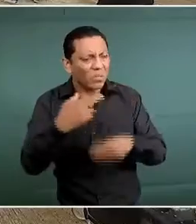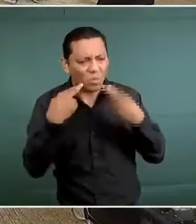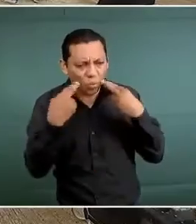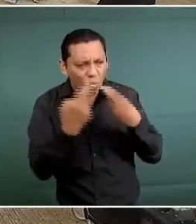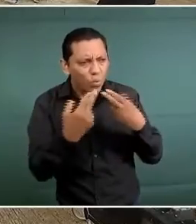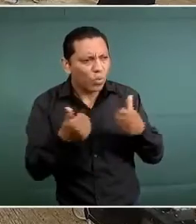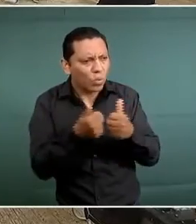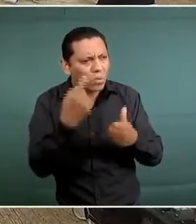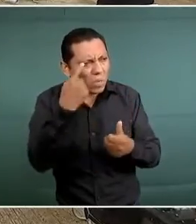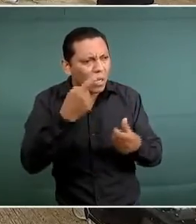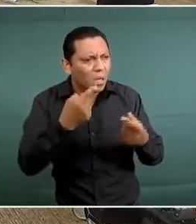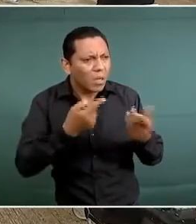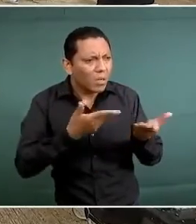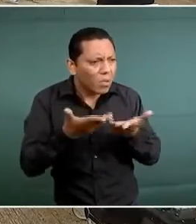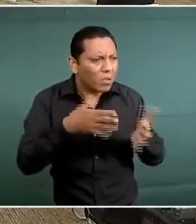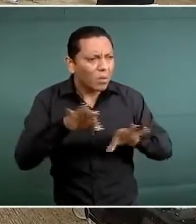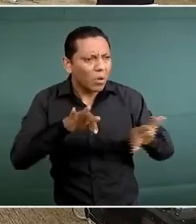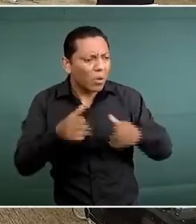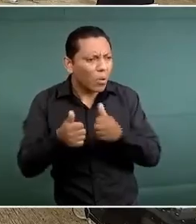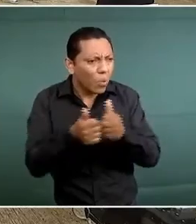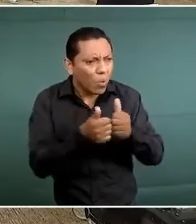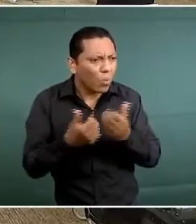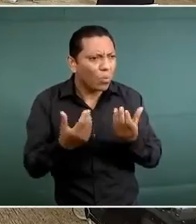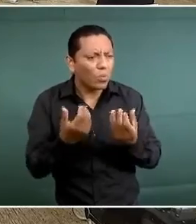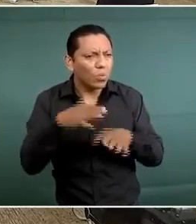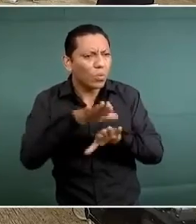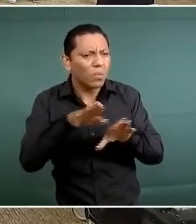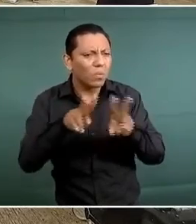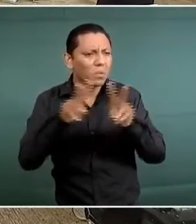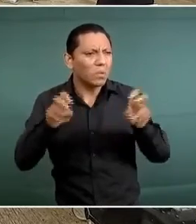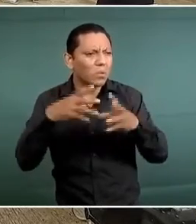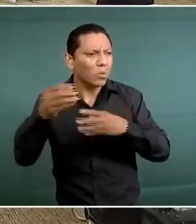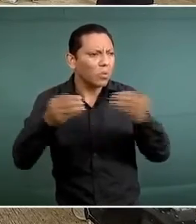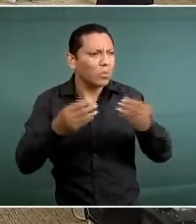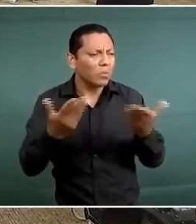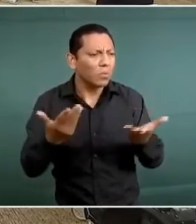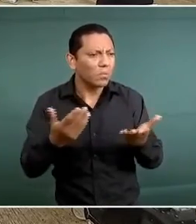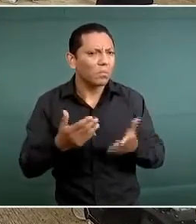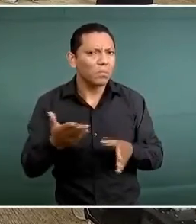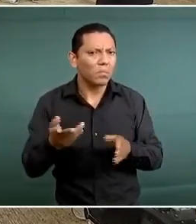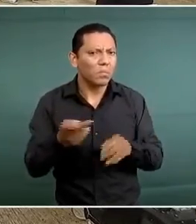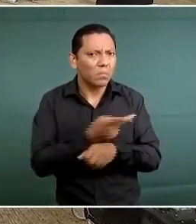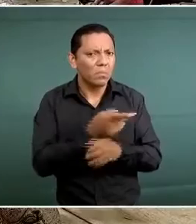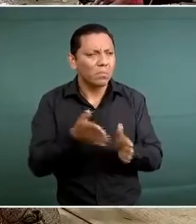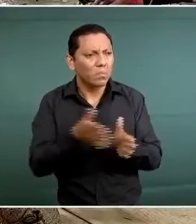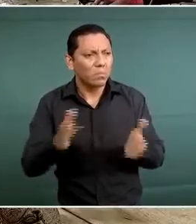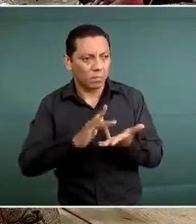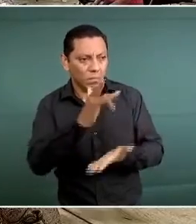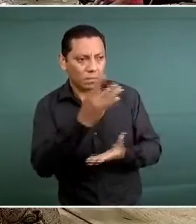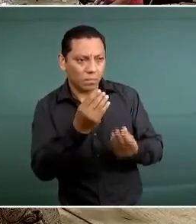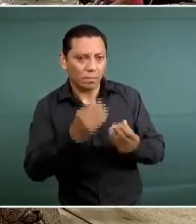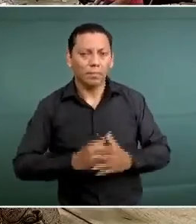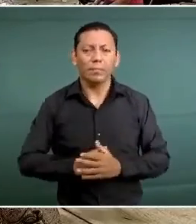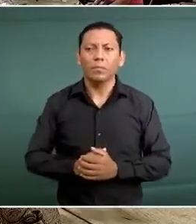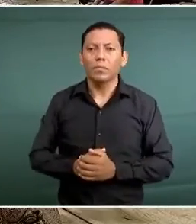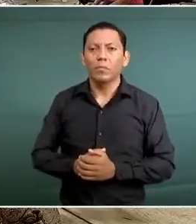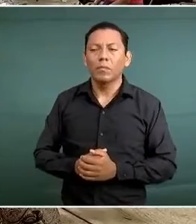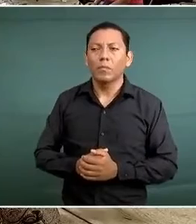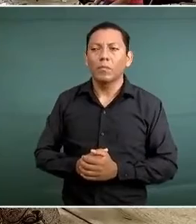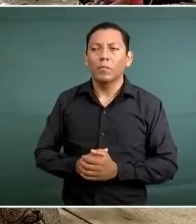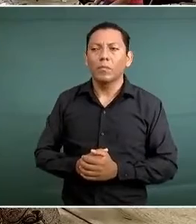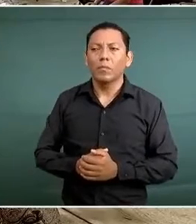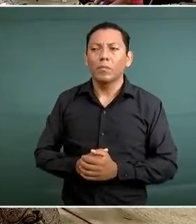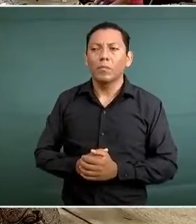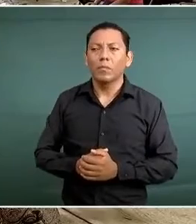trabajar de manera conjunta sobre la emergencia sanitaria presidente eso sería gracias pues este